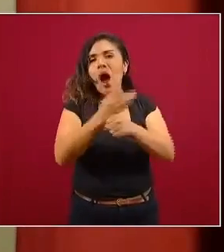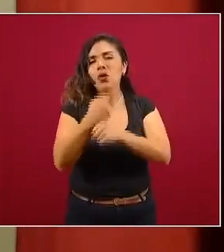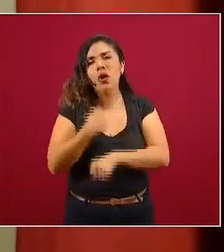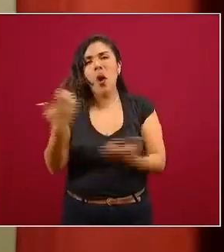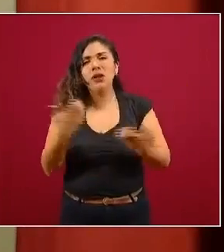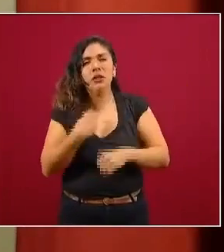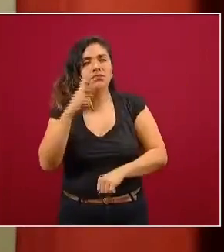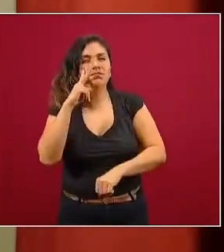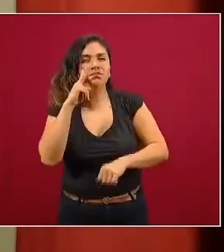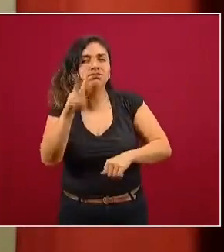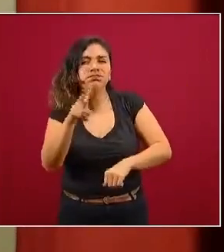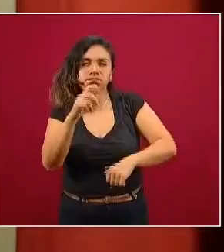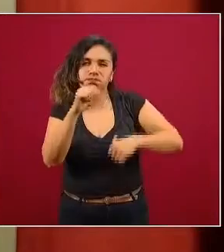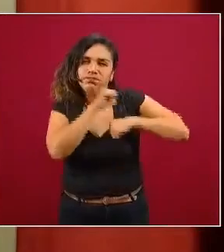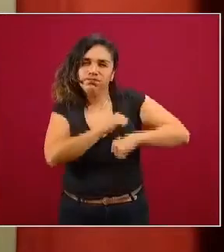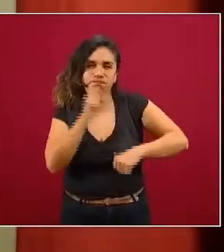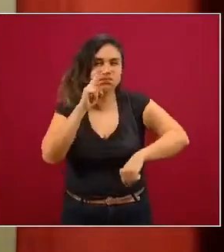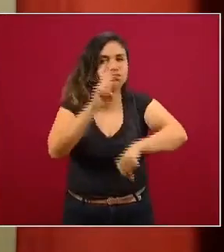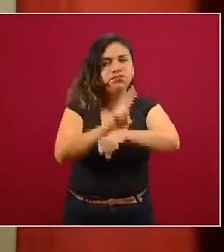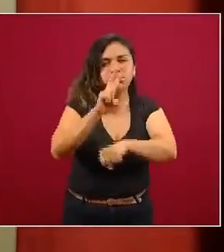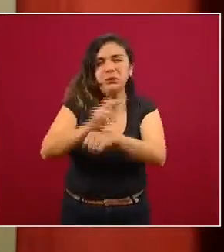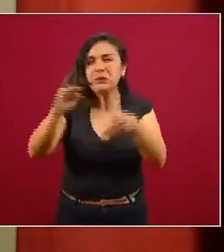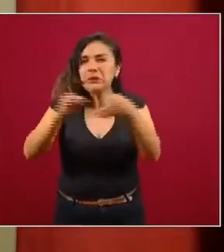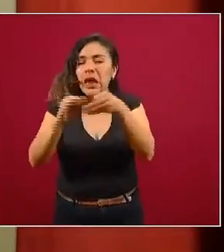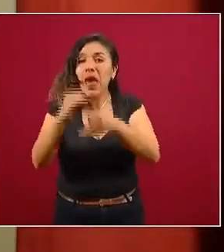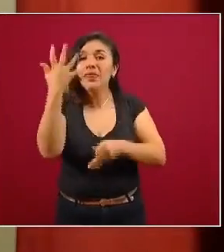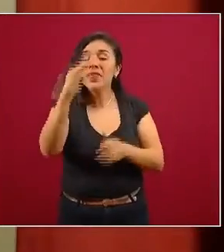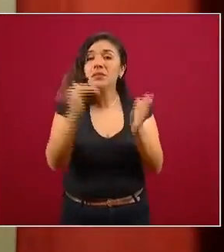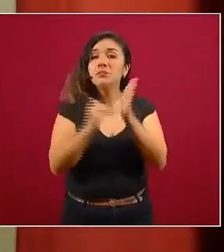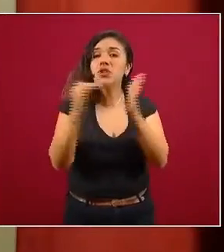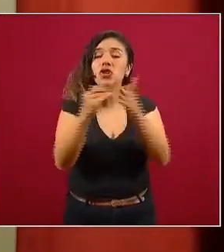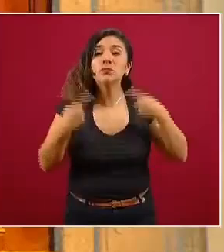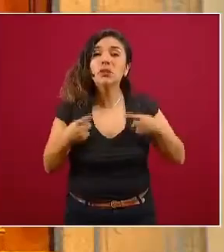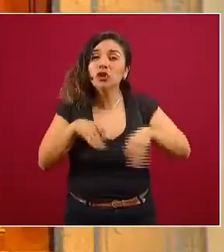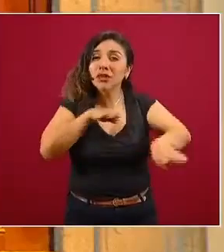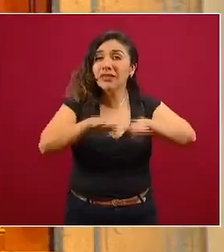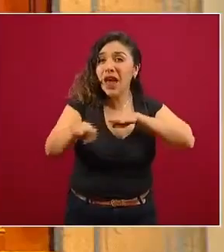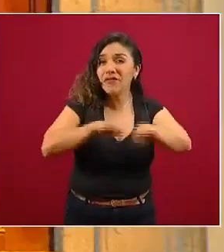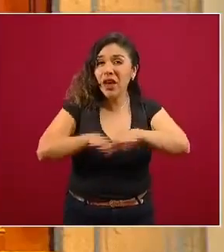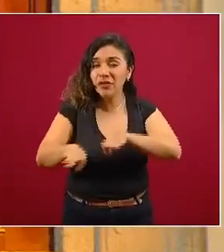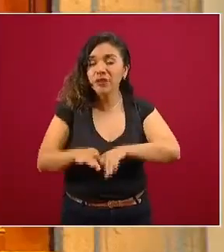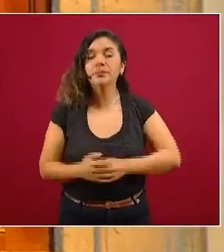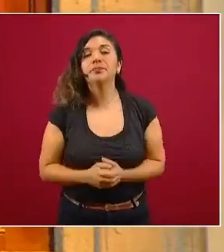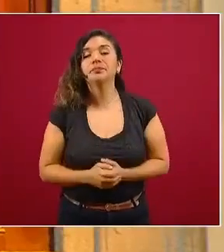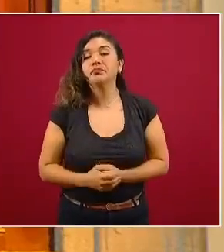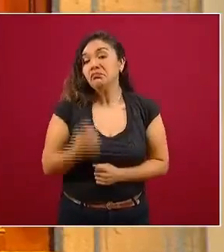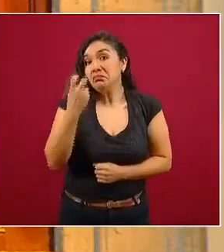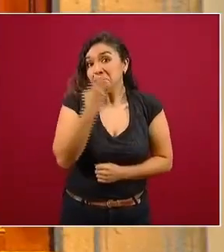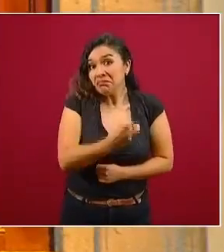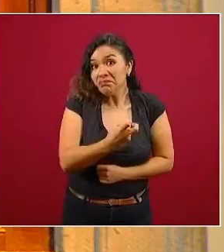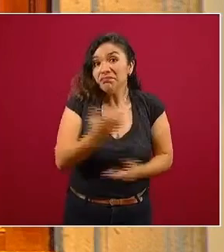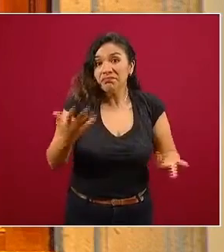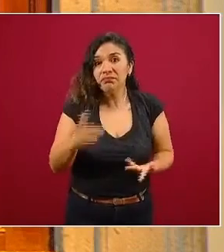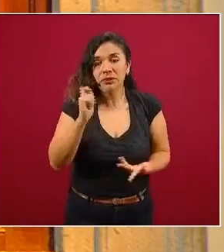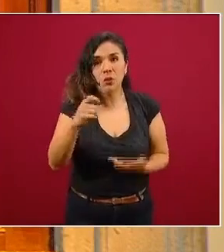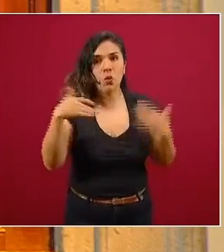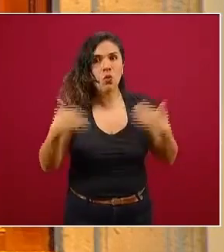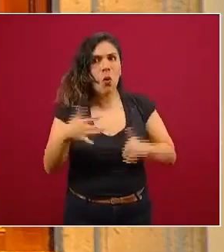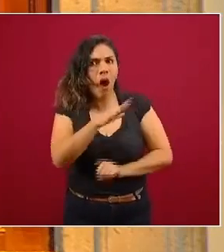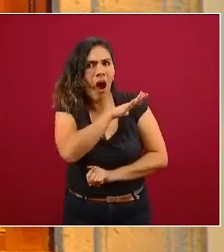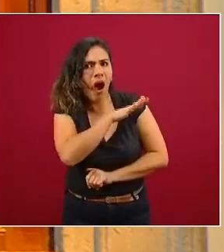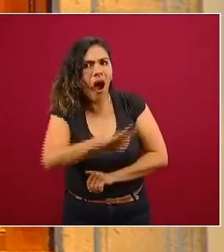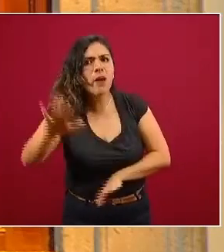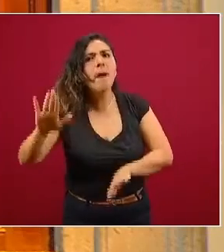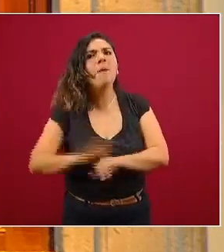estamos vigilando cerca de 10 millones de trabajadores. Esto es increíble